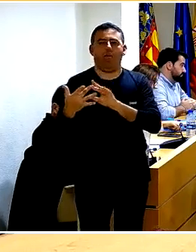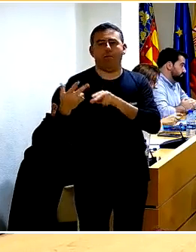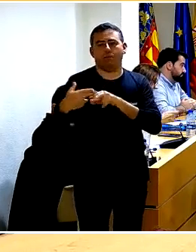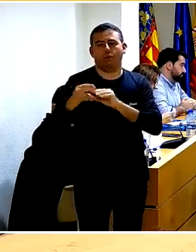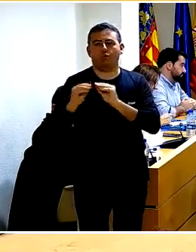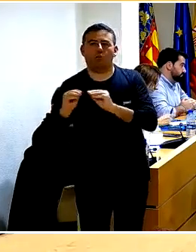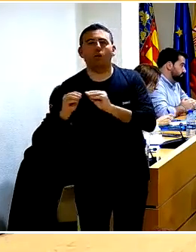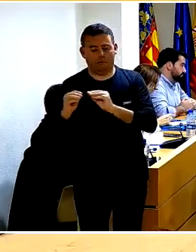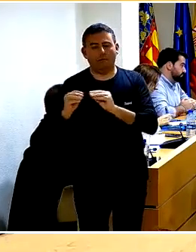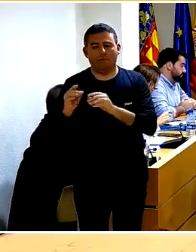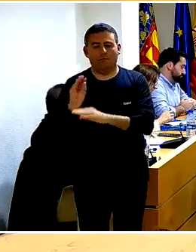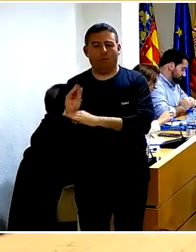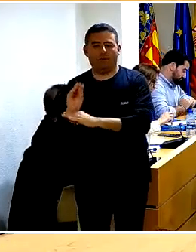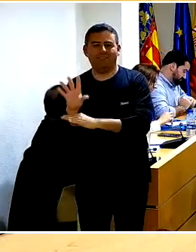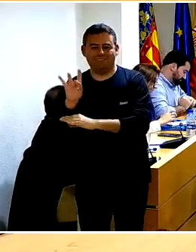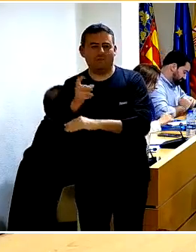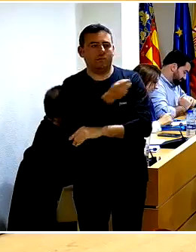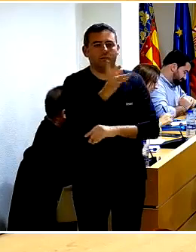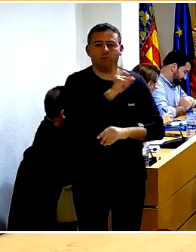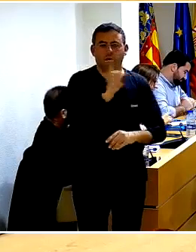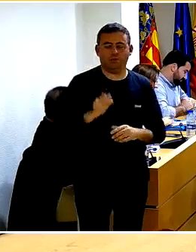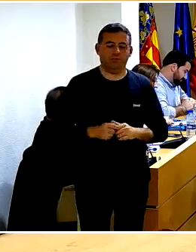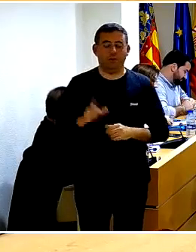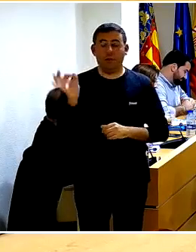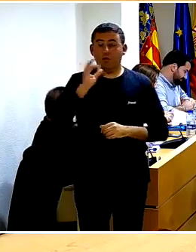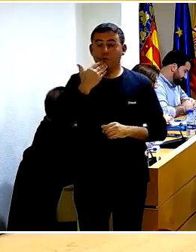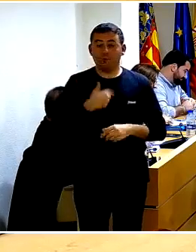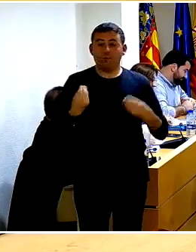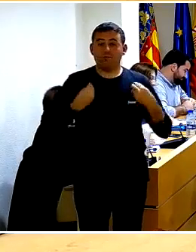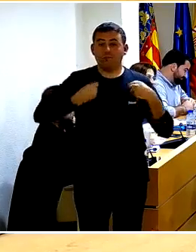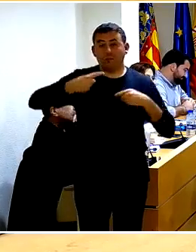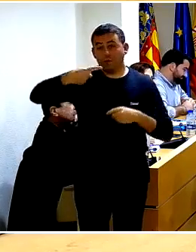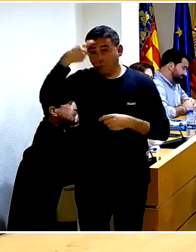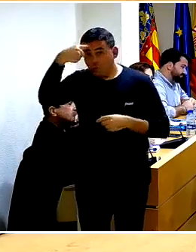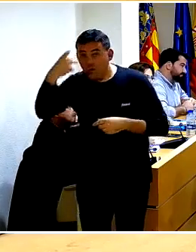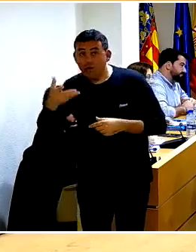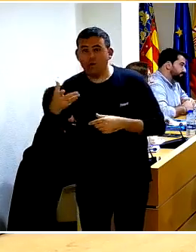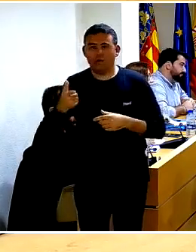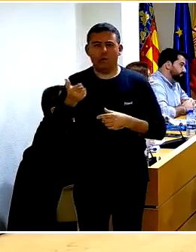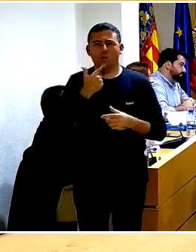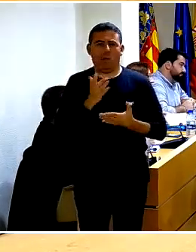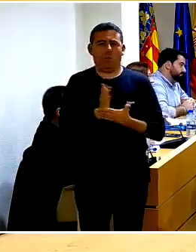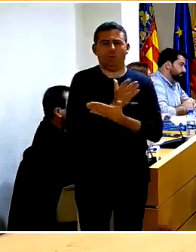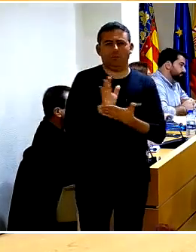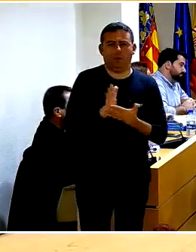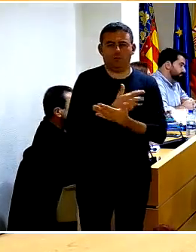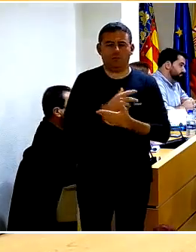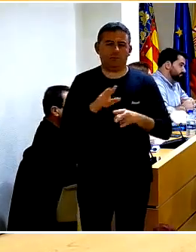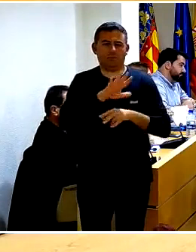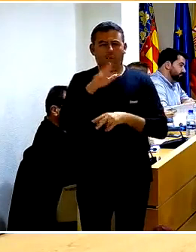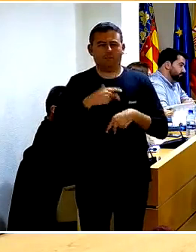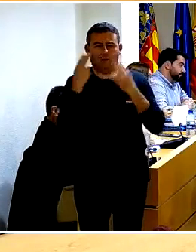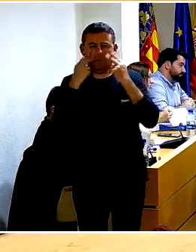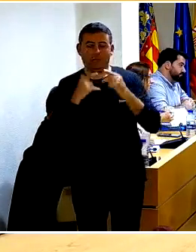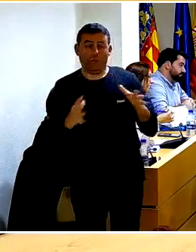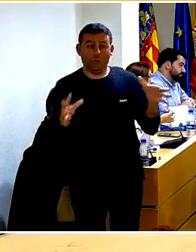vida cultural. La vida cultural en nuestro pueblo es sectaria. Los espectáculos es absolutamente sectaria. Solamente tiene que contrastarlo. Es que